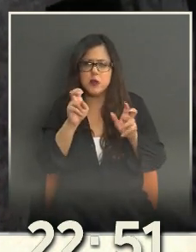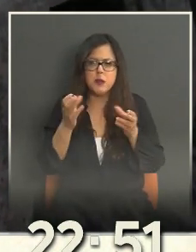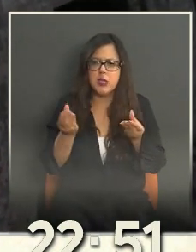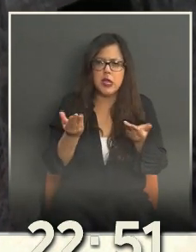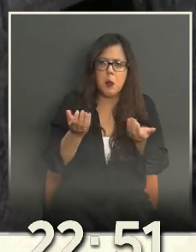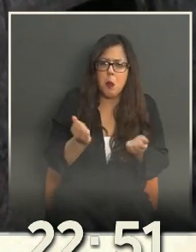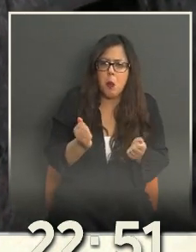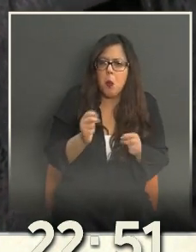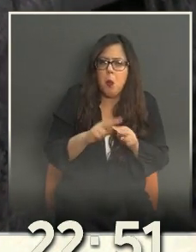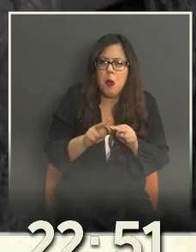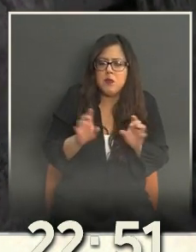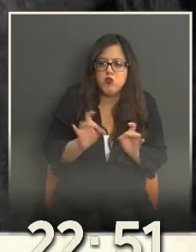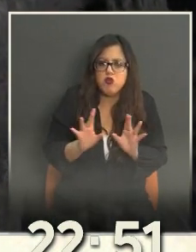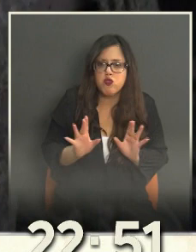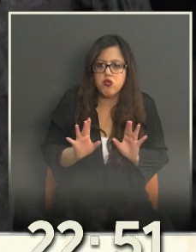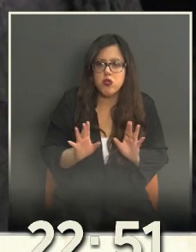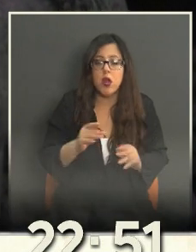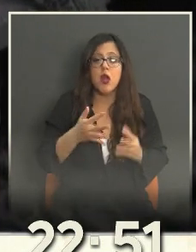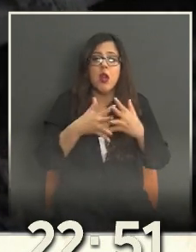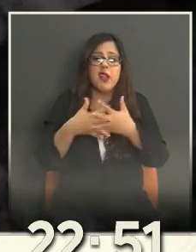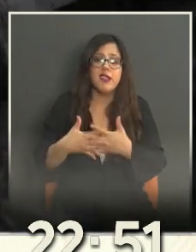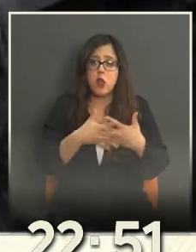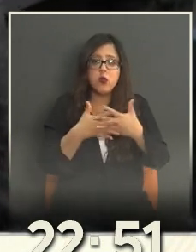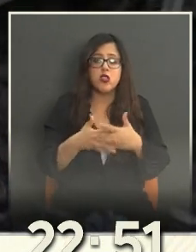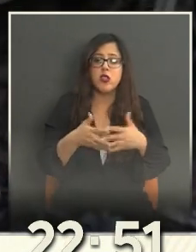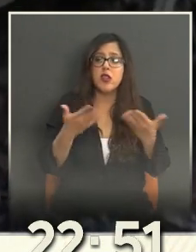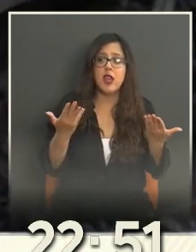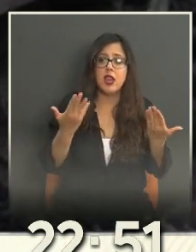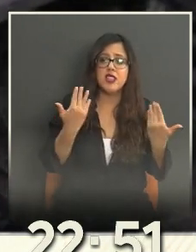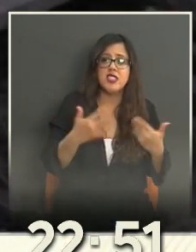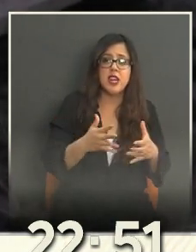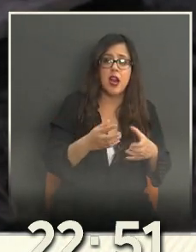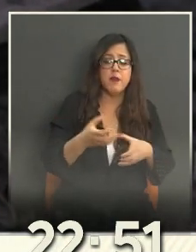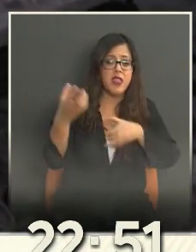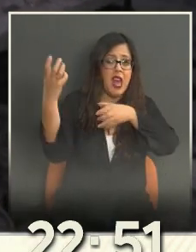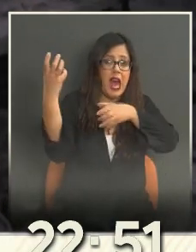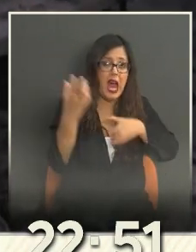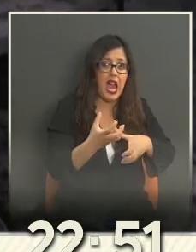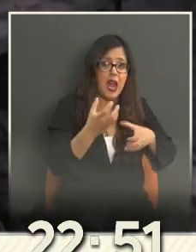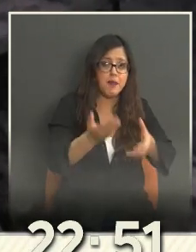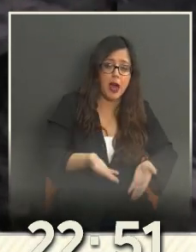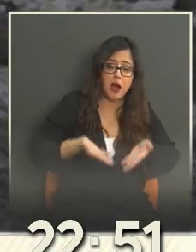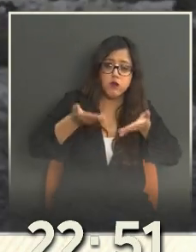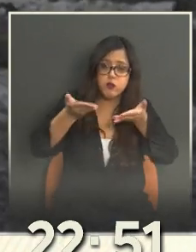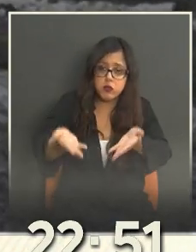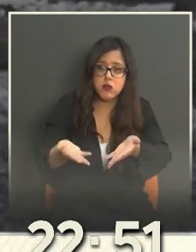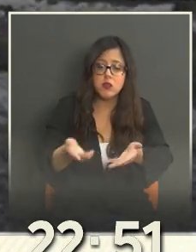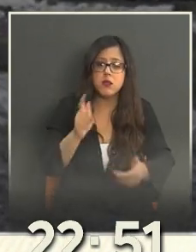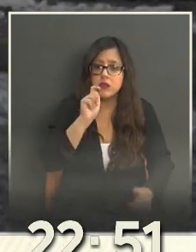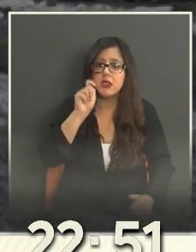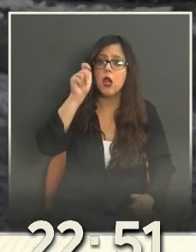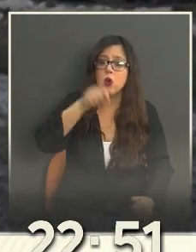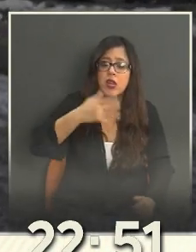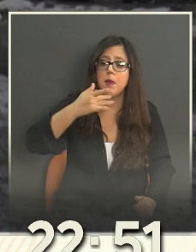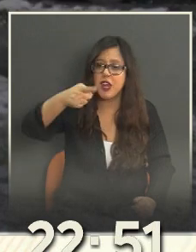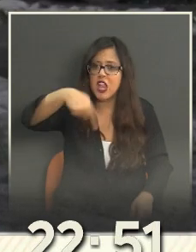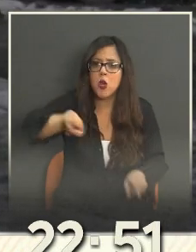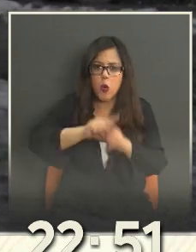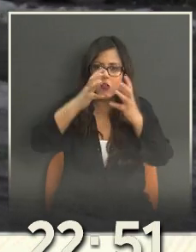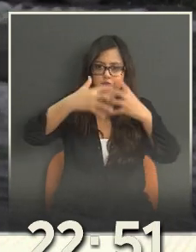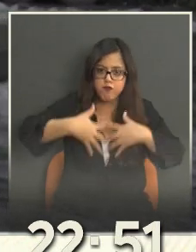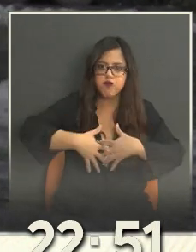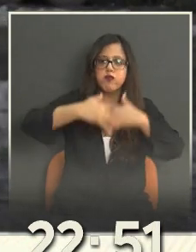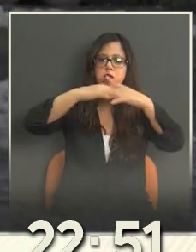los estados unidos ha enviado toneladas de armas a ucrania con el objetivo de reforzar las fuerzas ucranianas frente a una eventual invasión